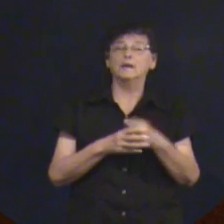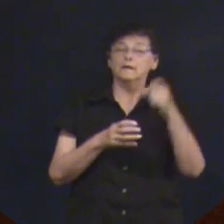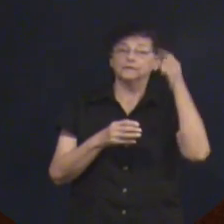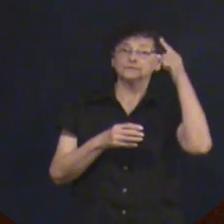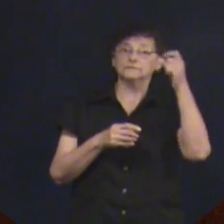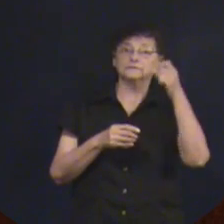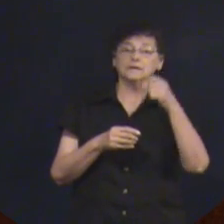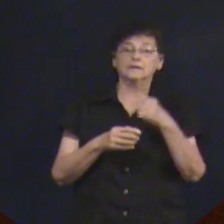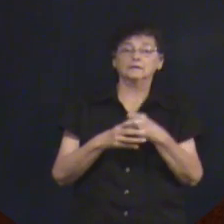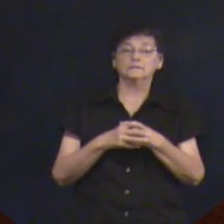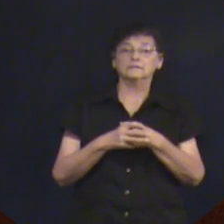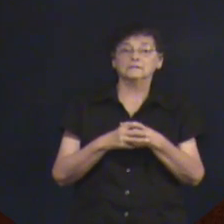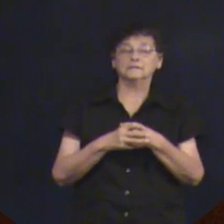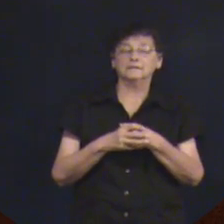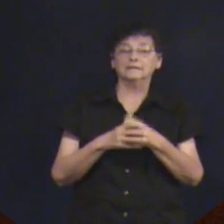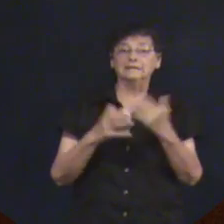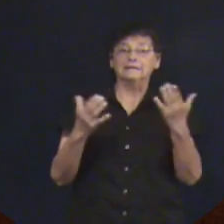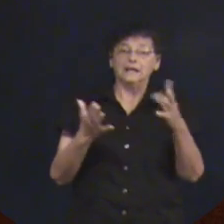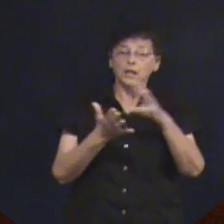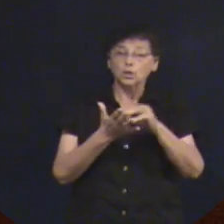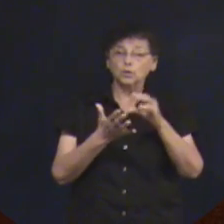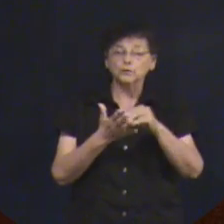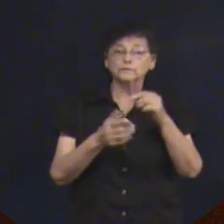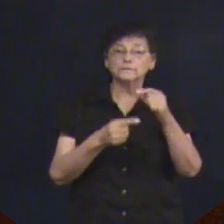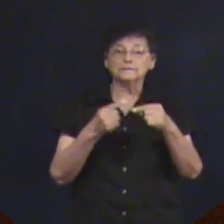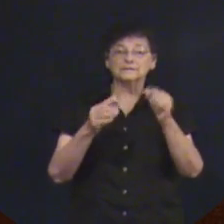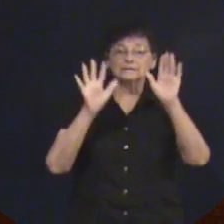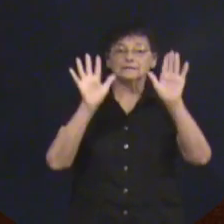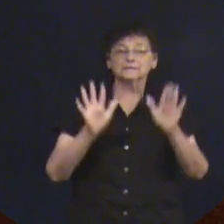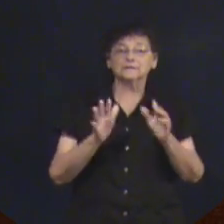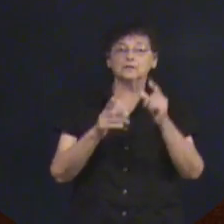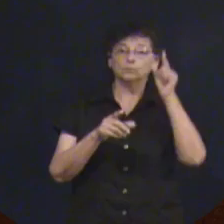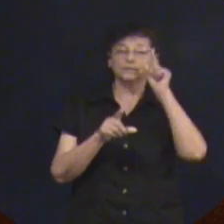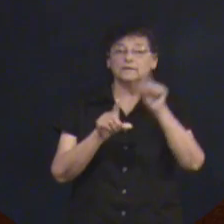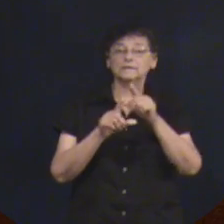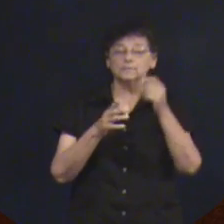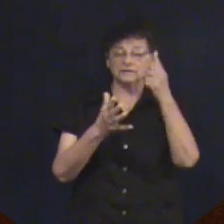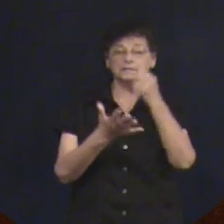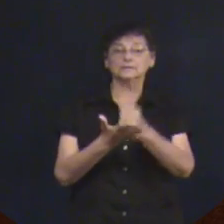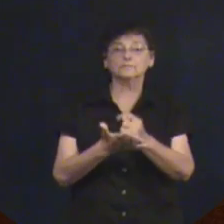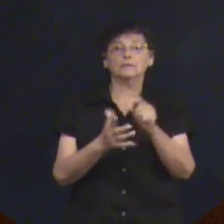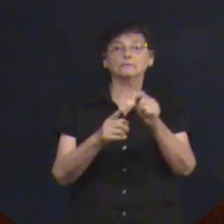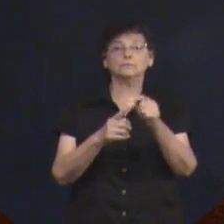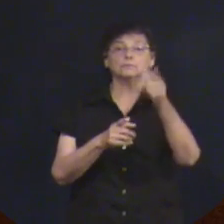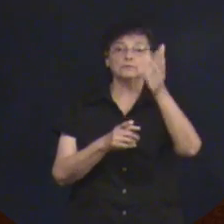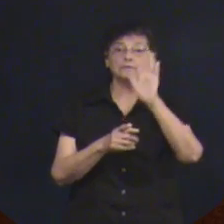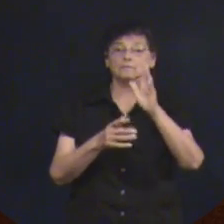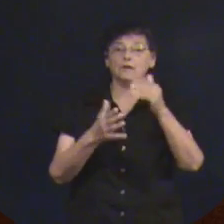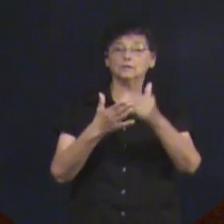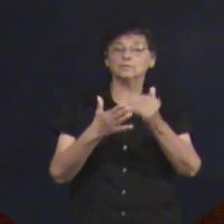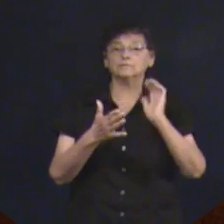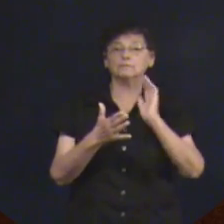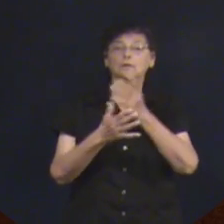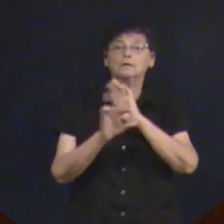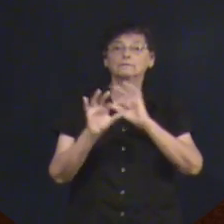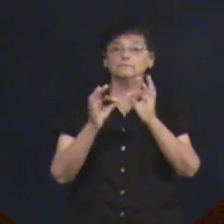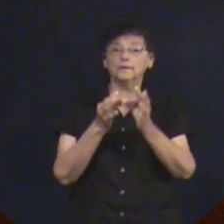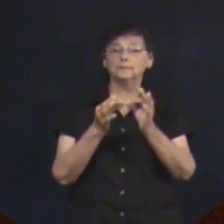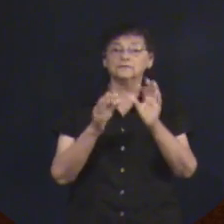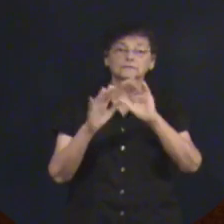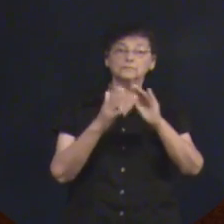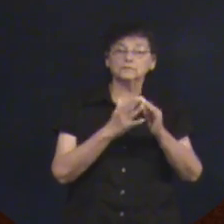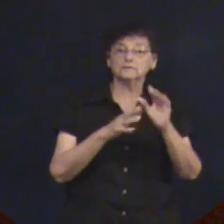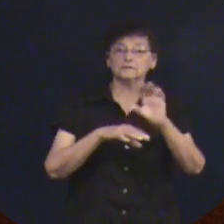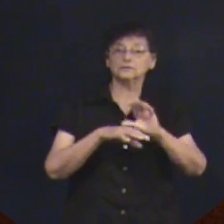Entender y comprender la palabra de Dios este domingo, hermanos y hermanas, y ser testimonio de la palabra de Dios ante nuestras familias,